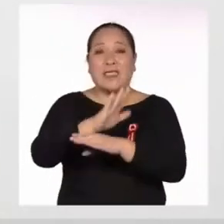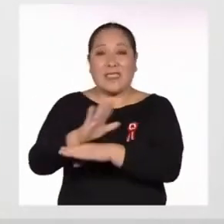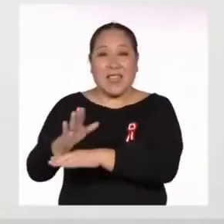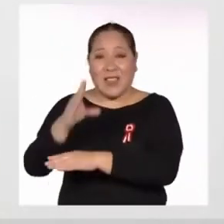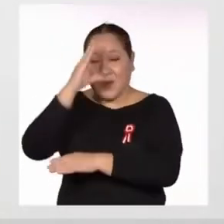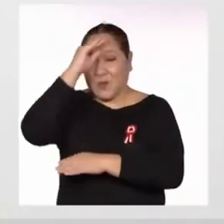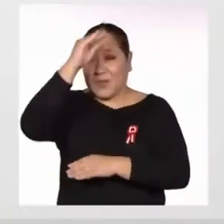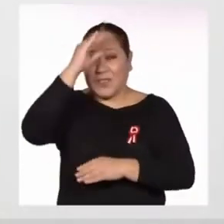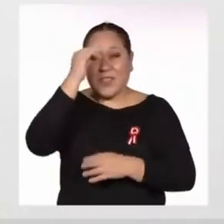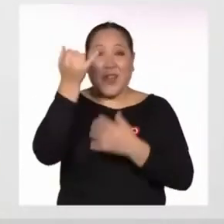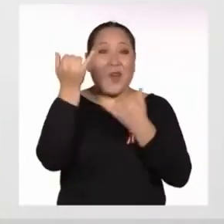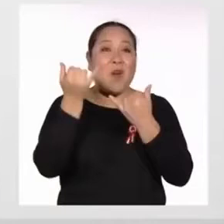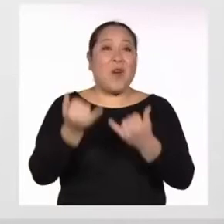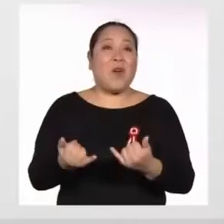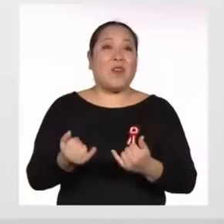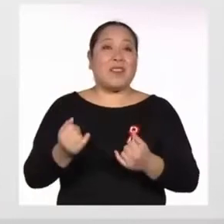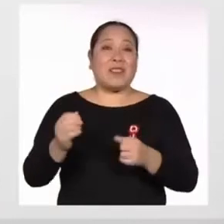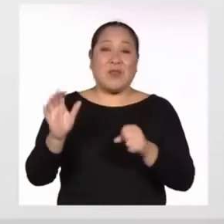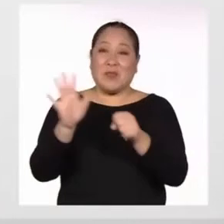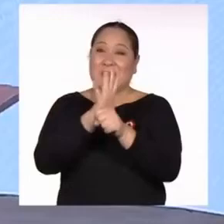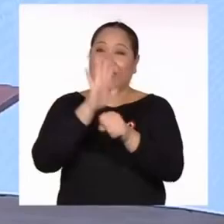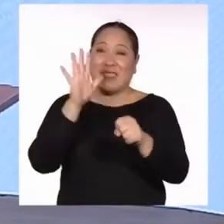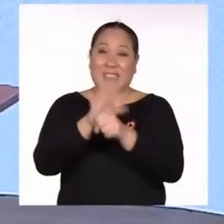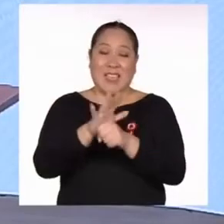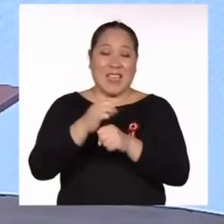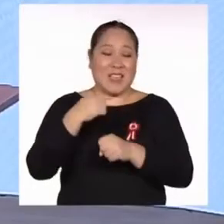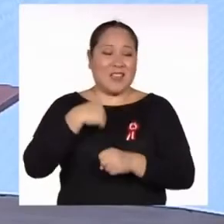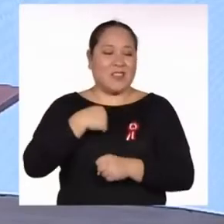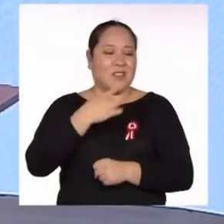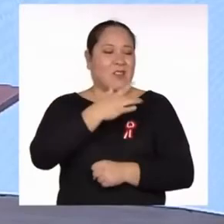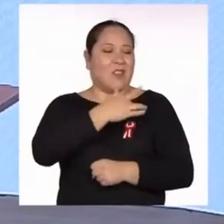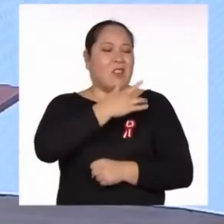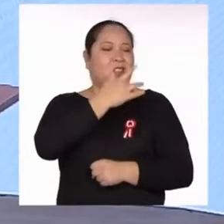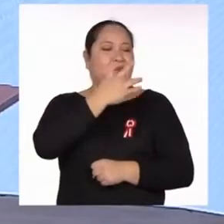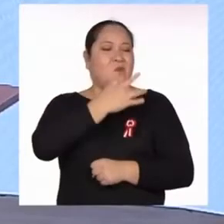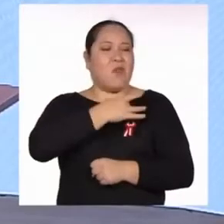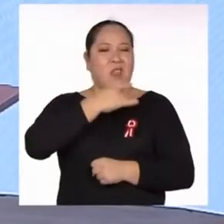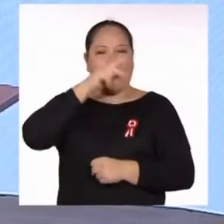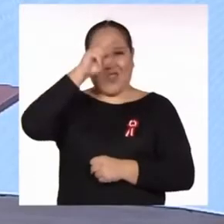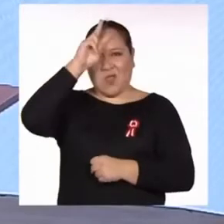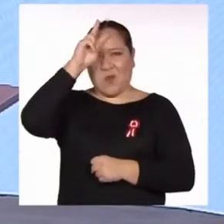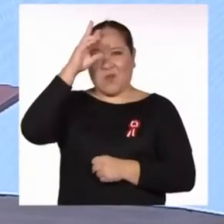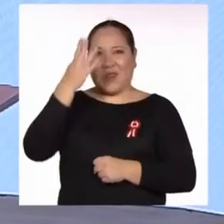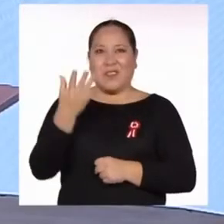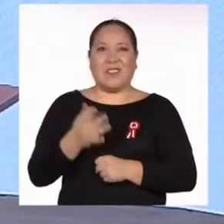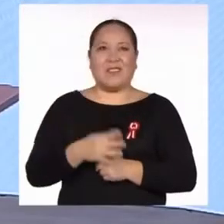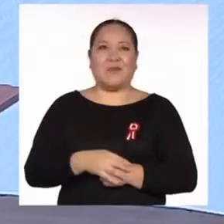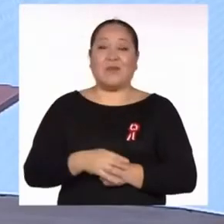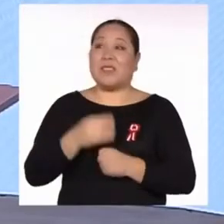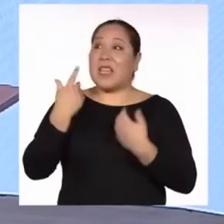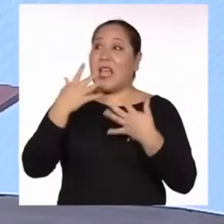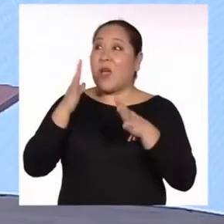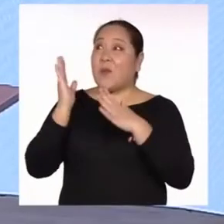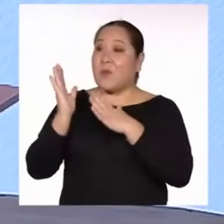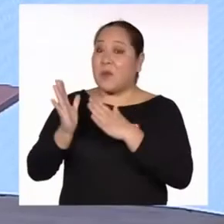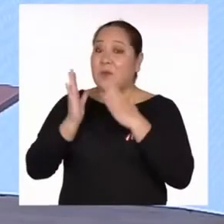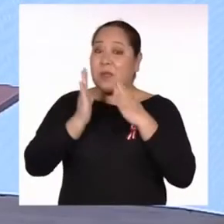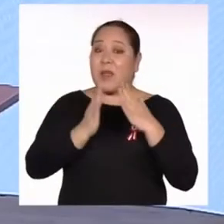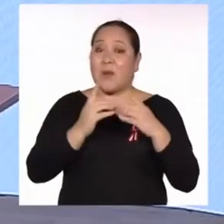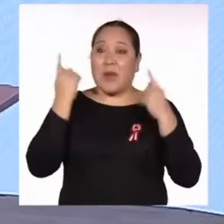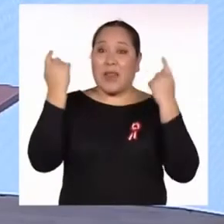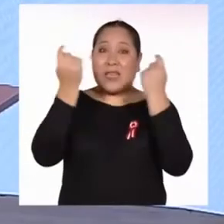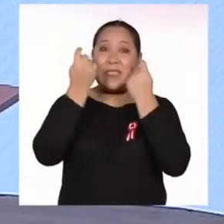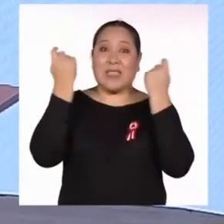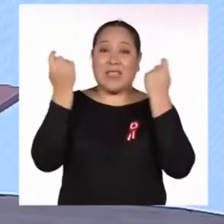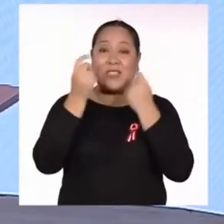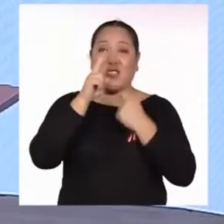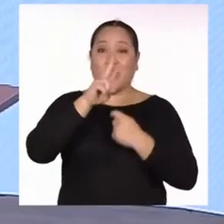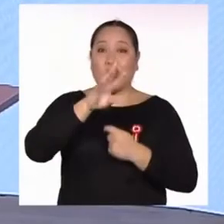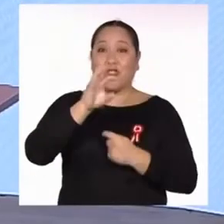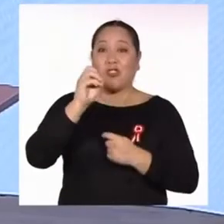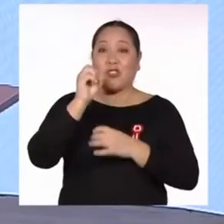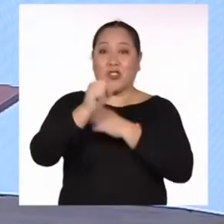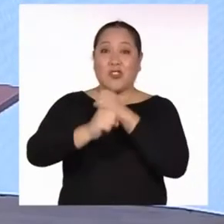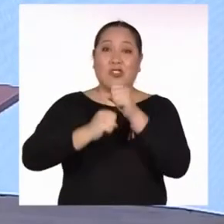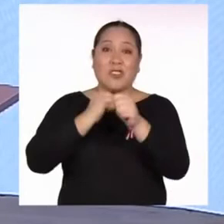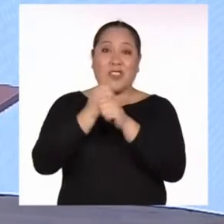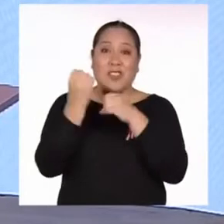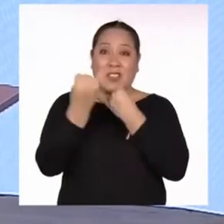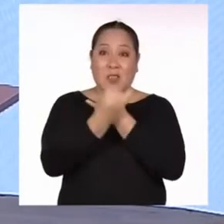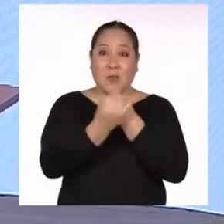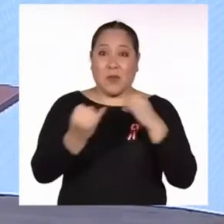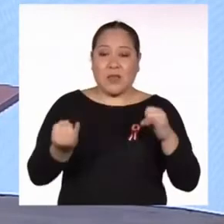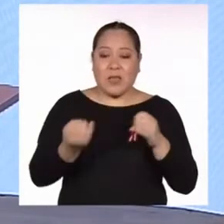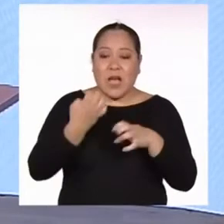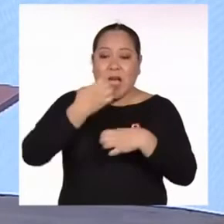estamos llenos de peruanidad hemos decidido prepararnos para el bicentenario creando una historia